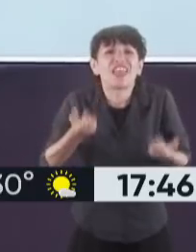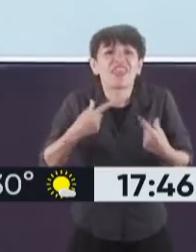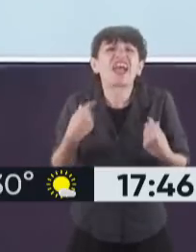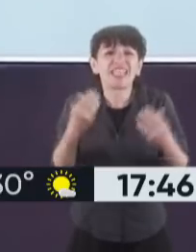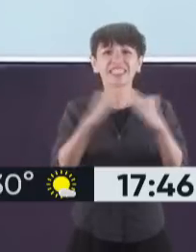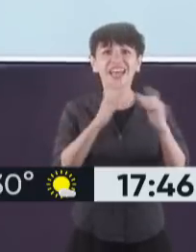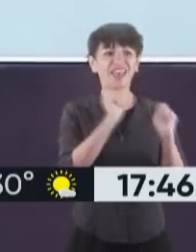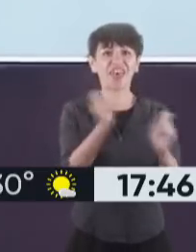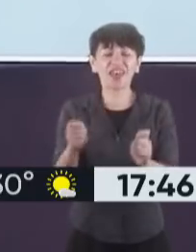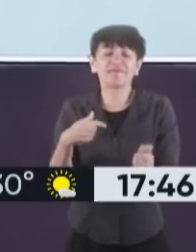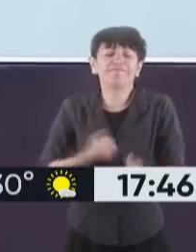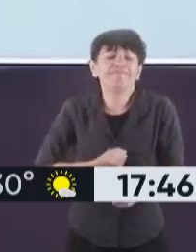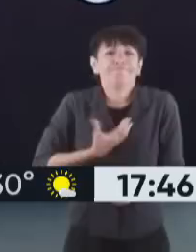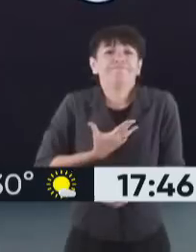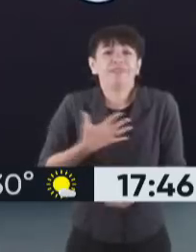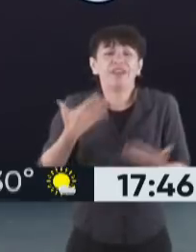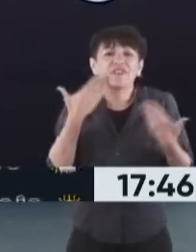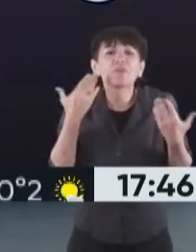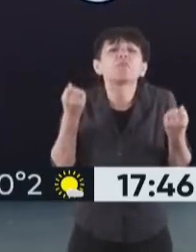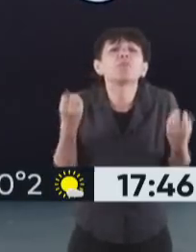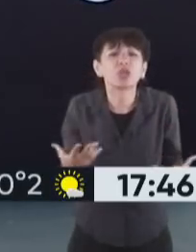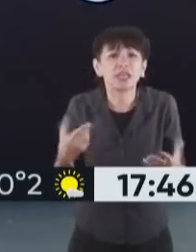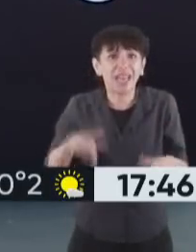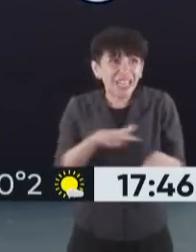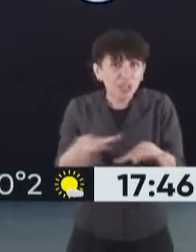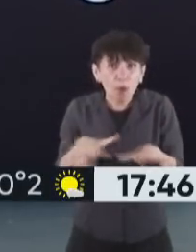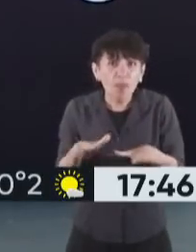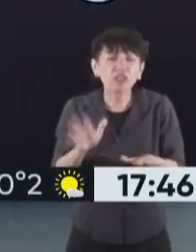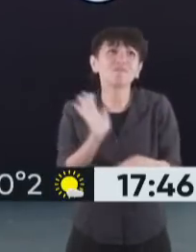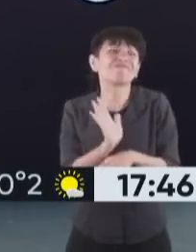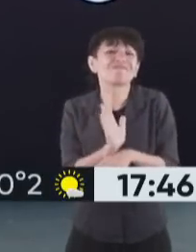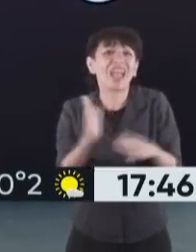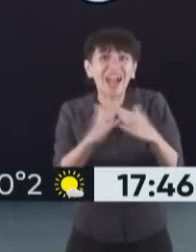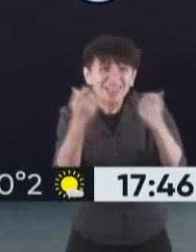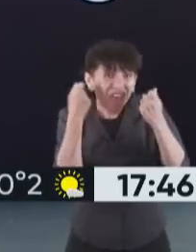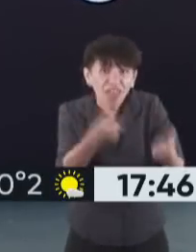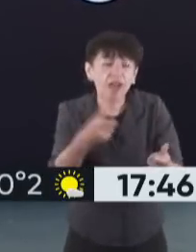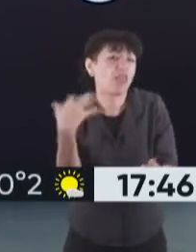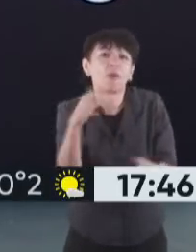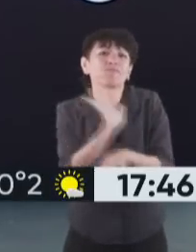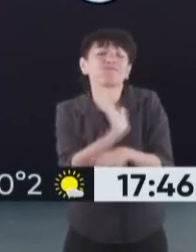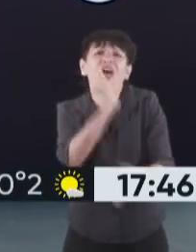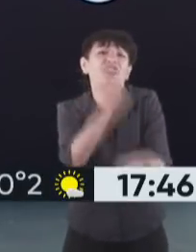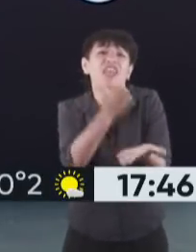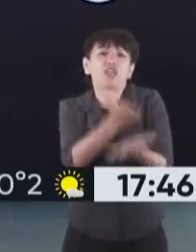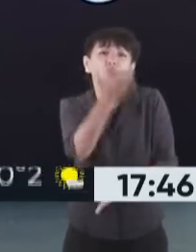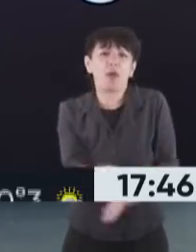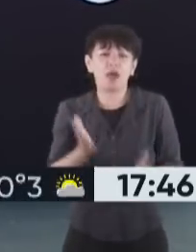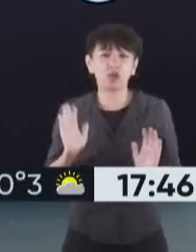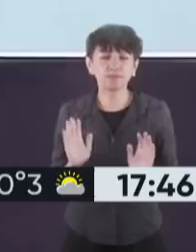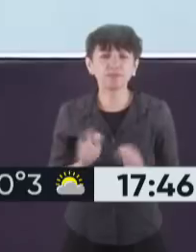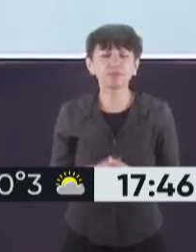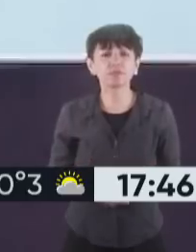es algo que a esta altura de los acontecimientos es un derecho humano, contar con un techo propio. Y en la